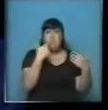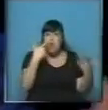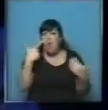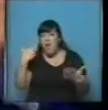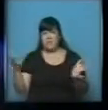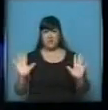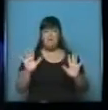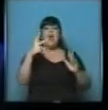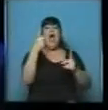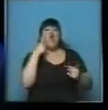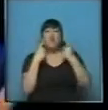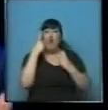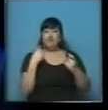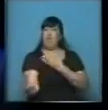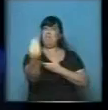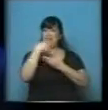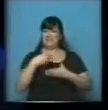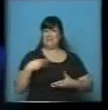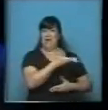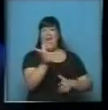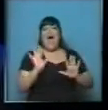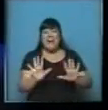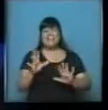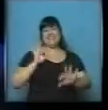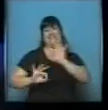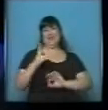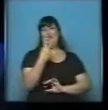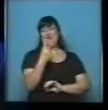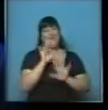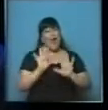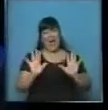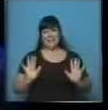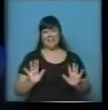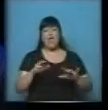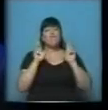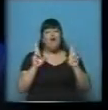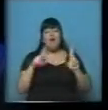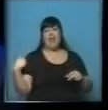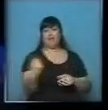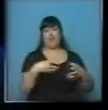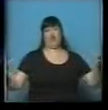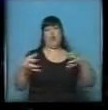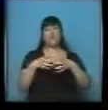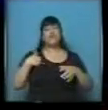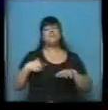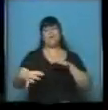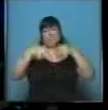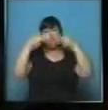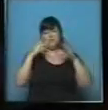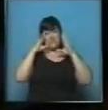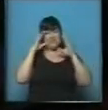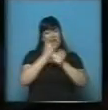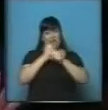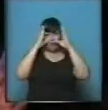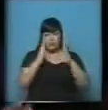para que controle y participe. Eso es el siglo XXI. Y espero que realmente lo hagamos juntos y ese es mi compromiso.